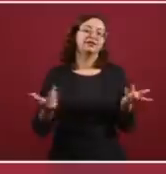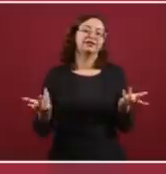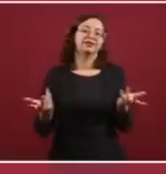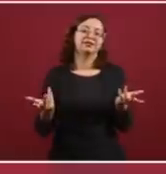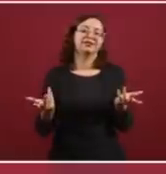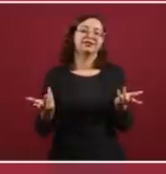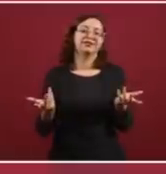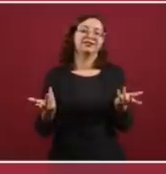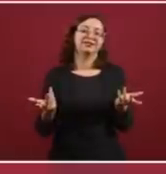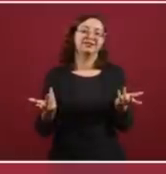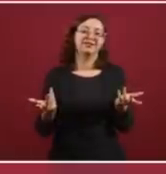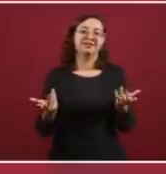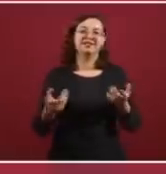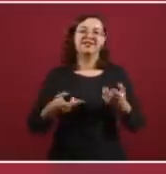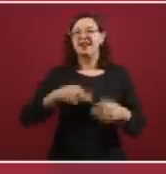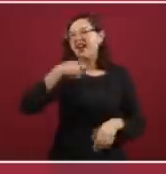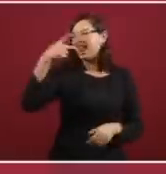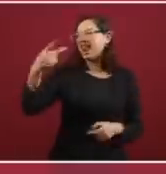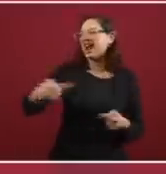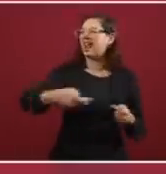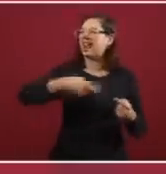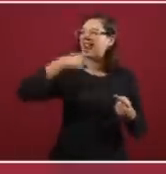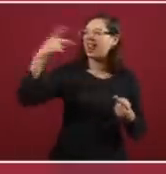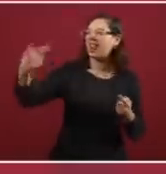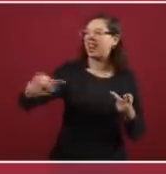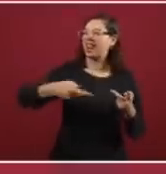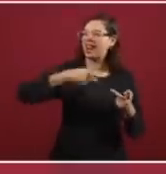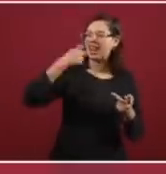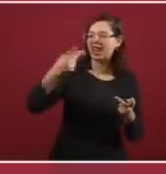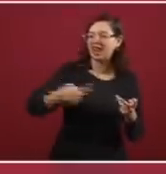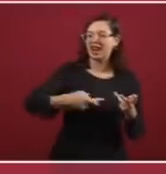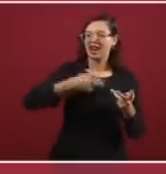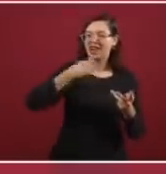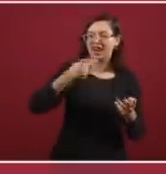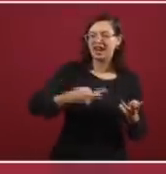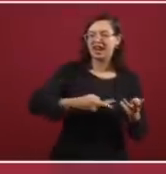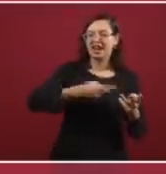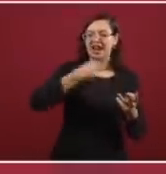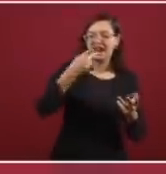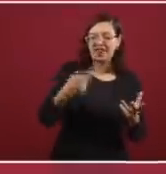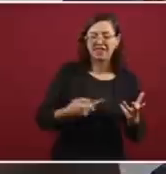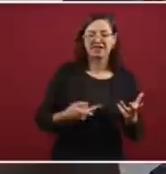dándose vuelo, yo haciéndole el caldo gordo